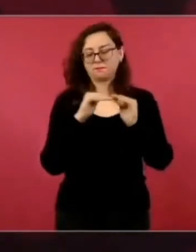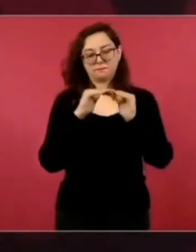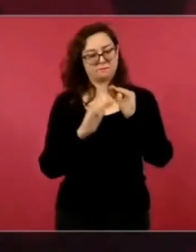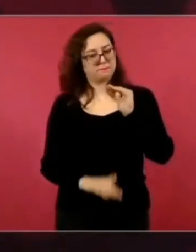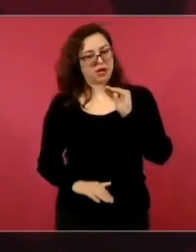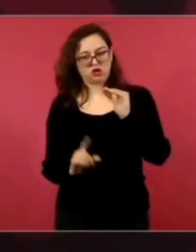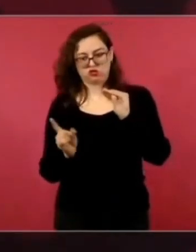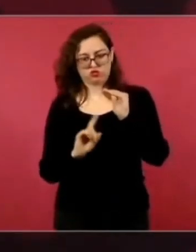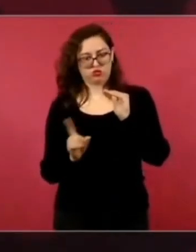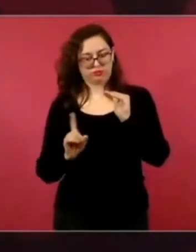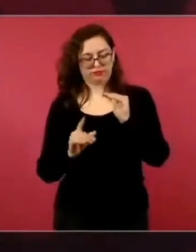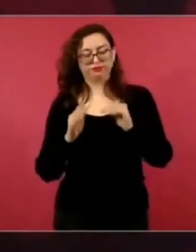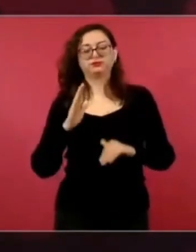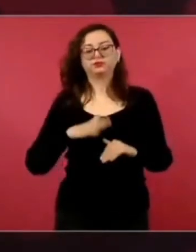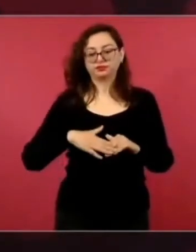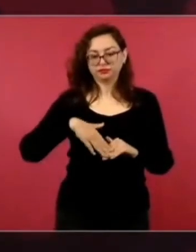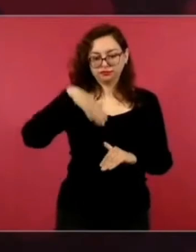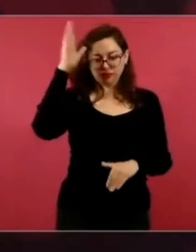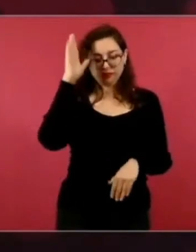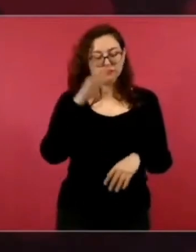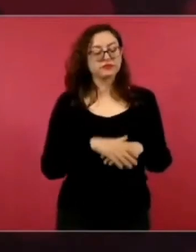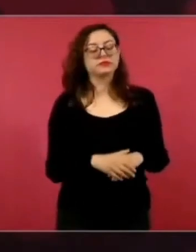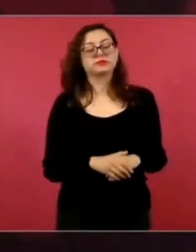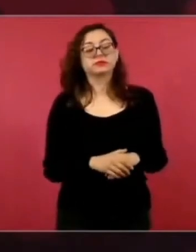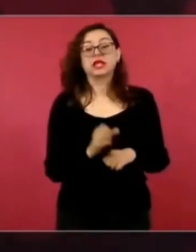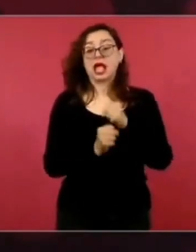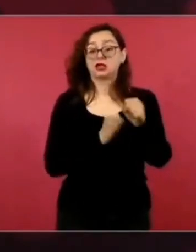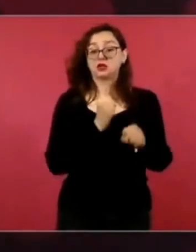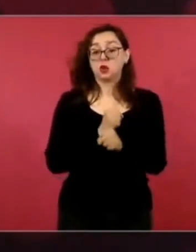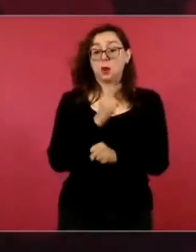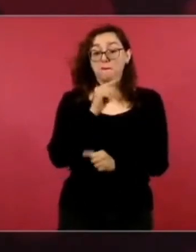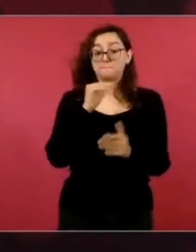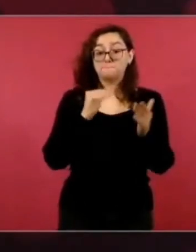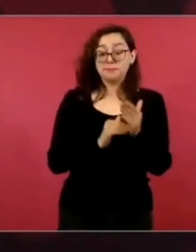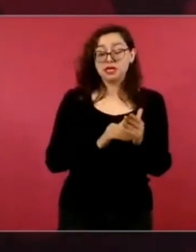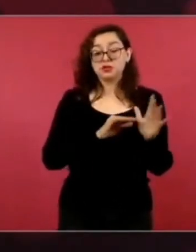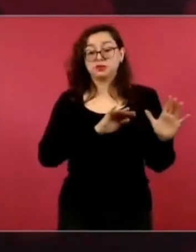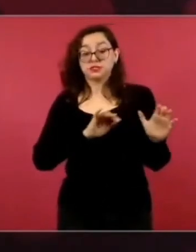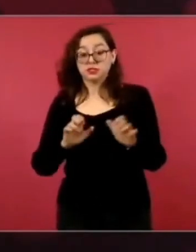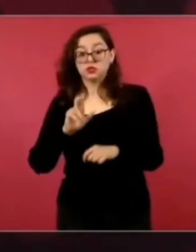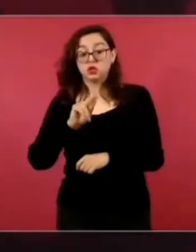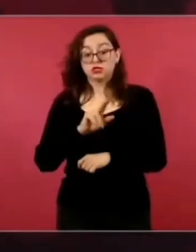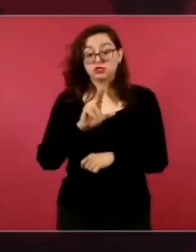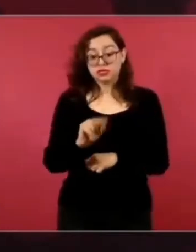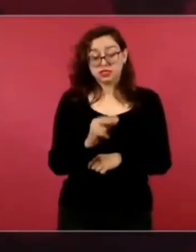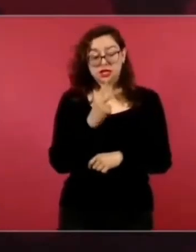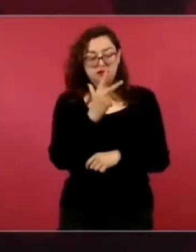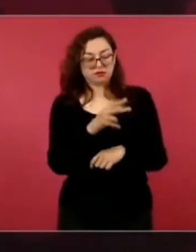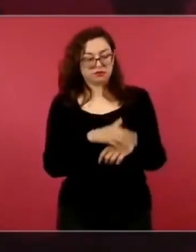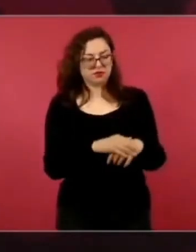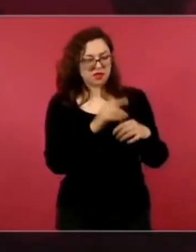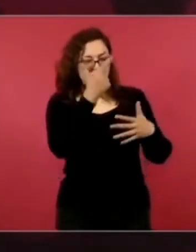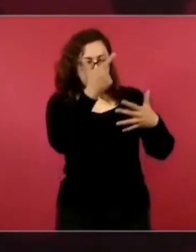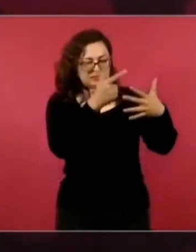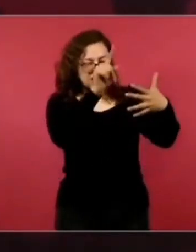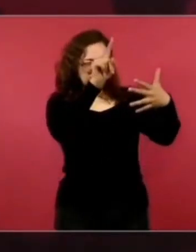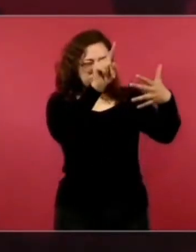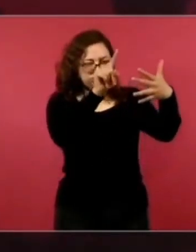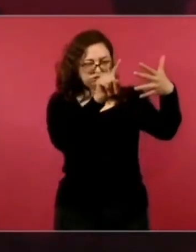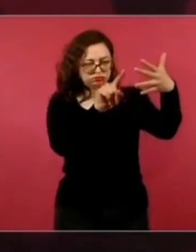En el 88 solo aparecía una familia mexicana,